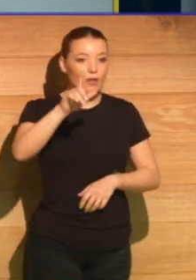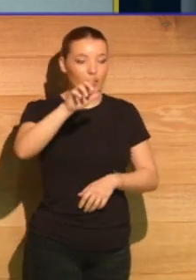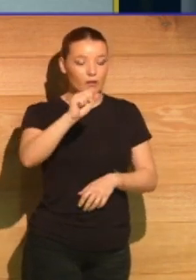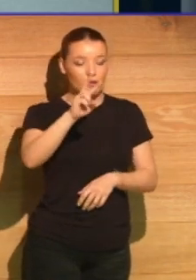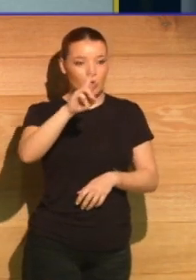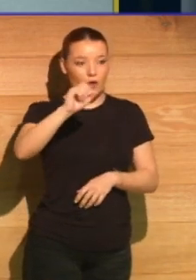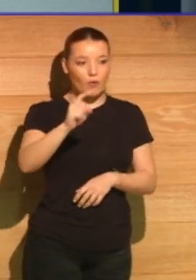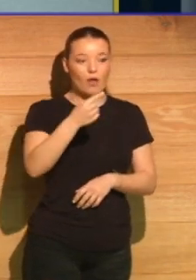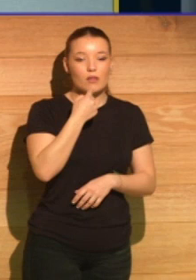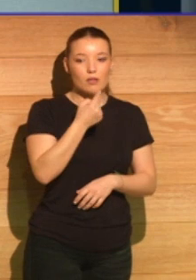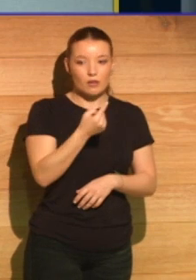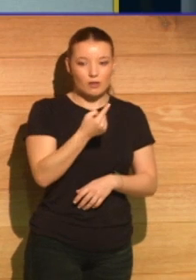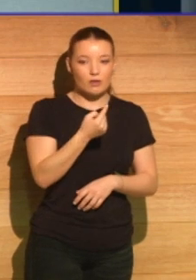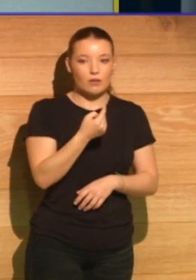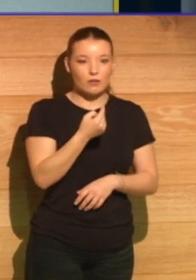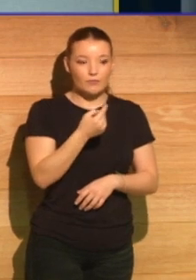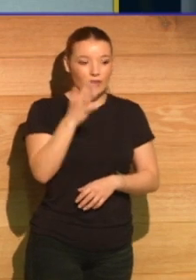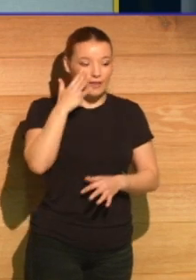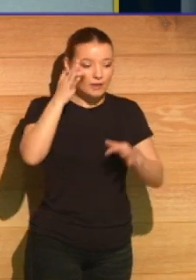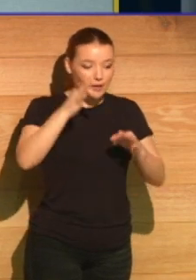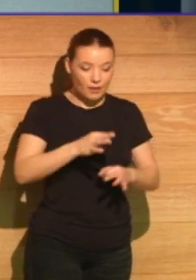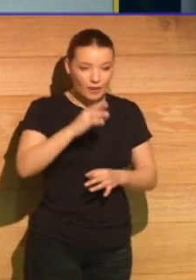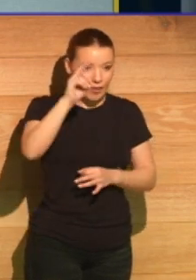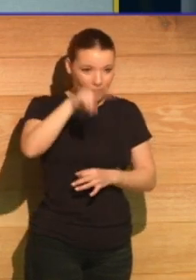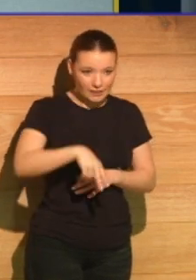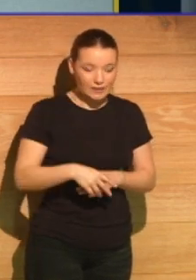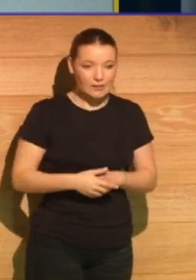que dice lo que en realidad fue.